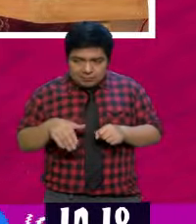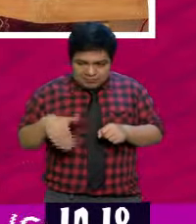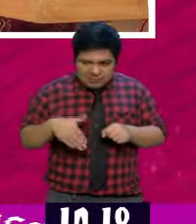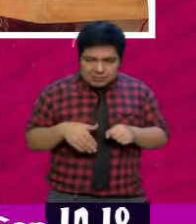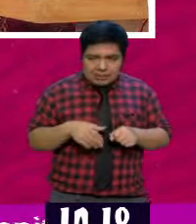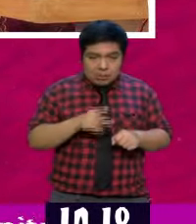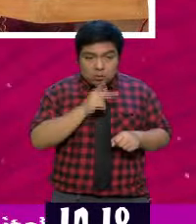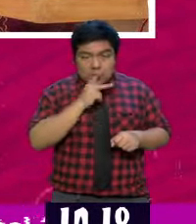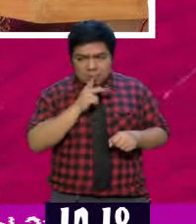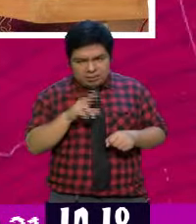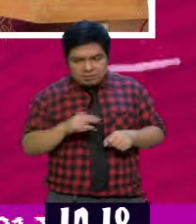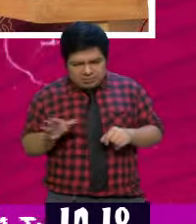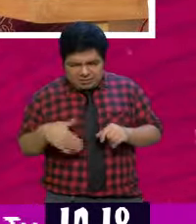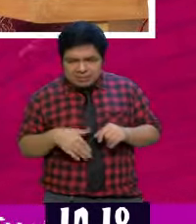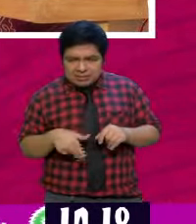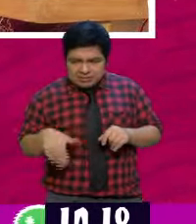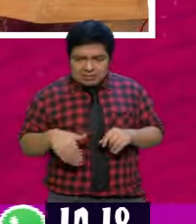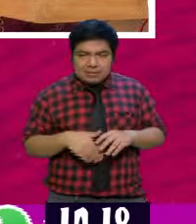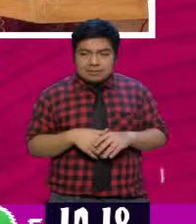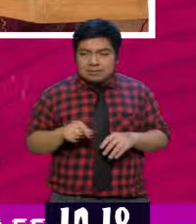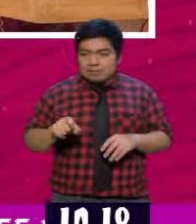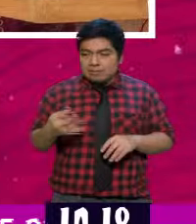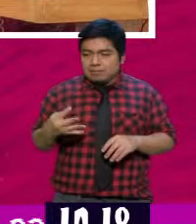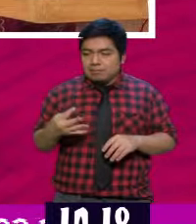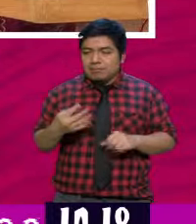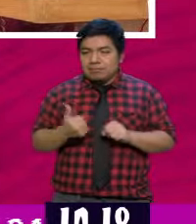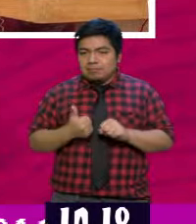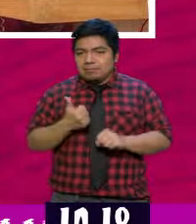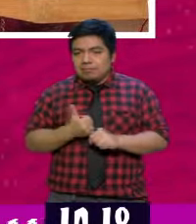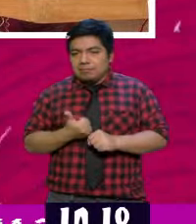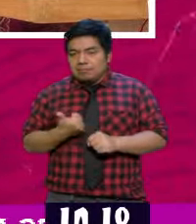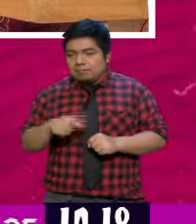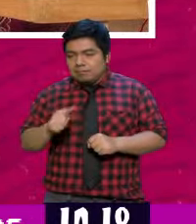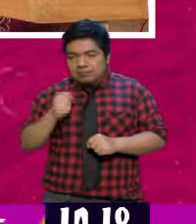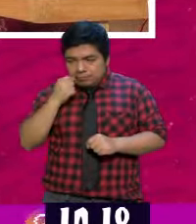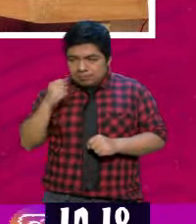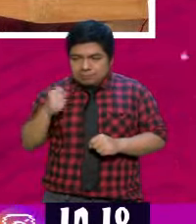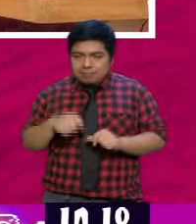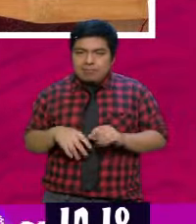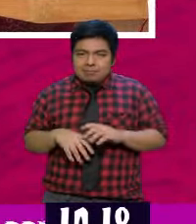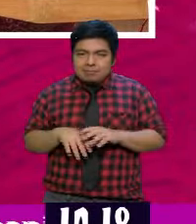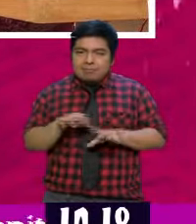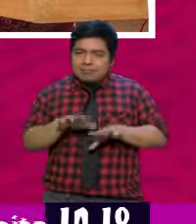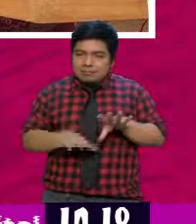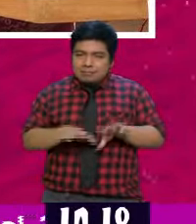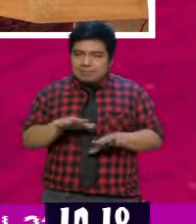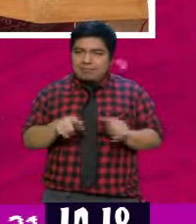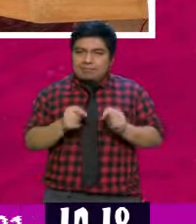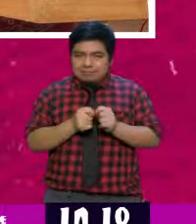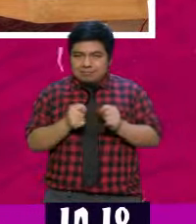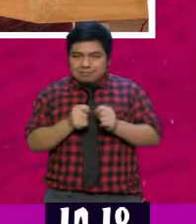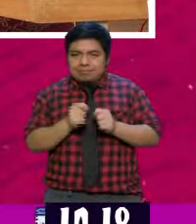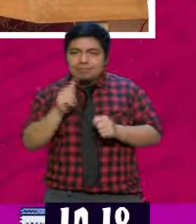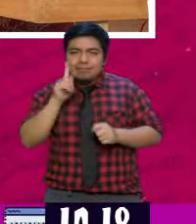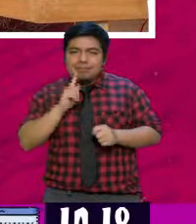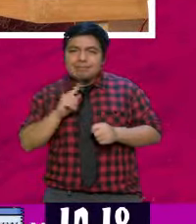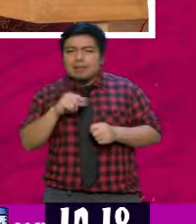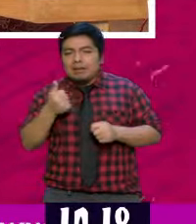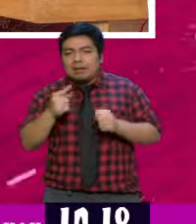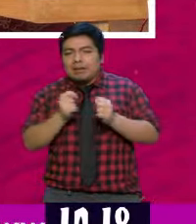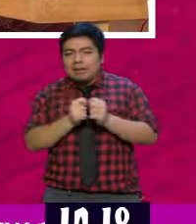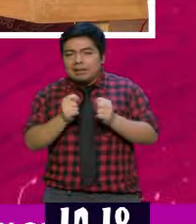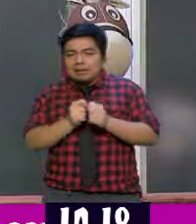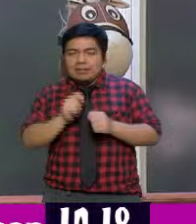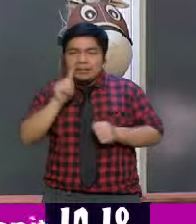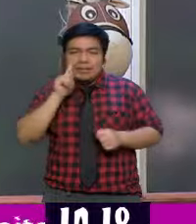papá no te deja. Sí. O pues, tienes ya 24 años, ¿verdad? Pero de todas maneras, sí, hay tías así de esas y la eterna solterona. La